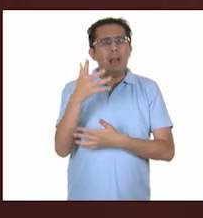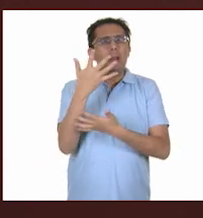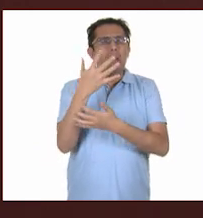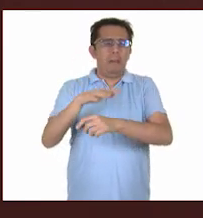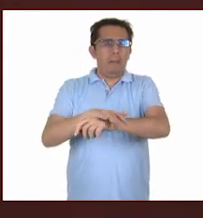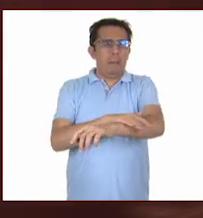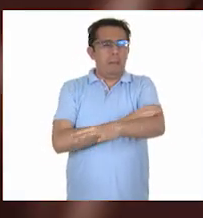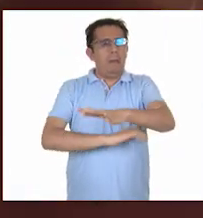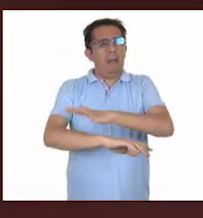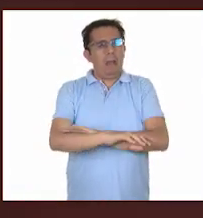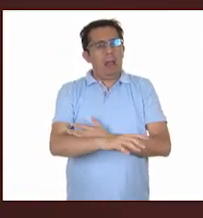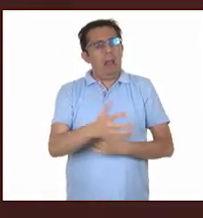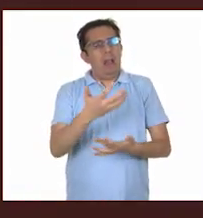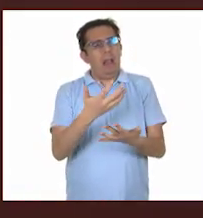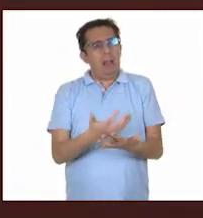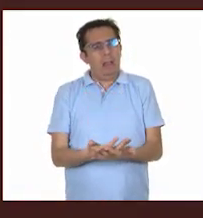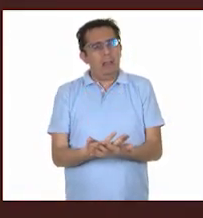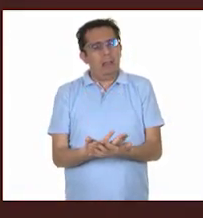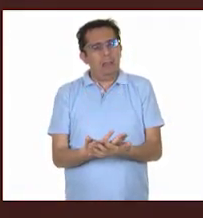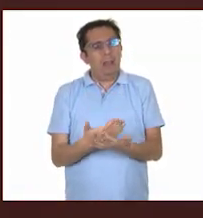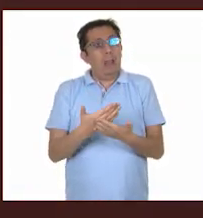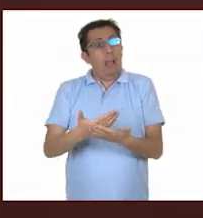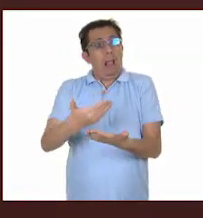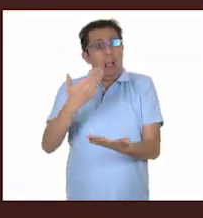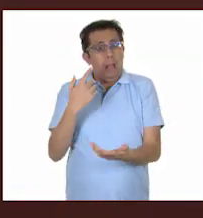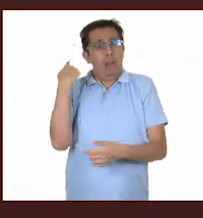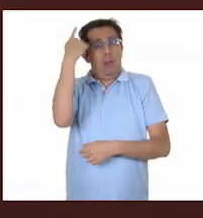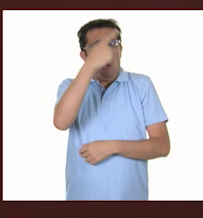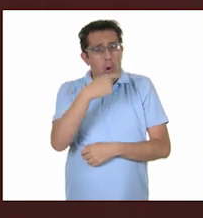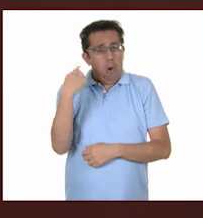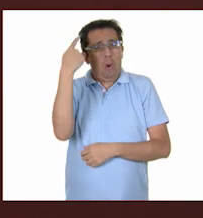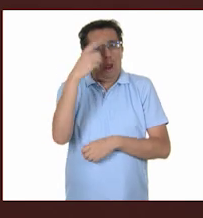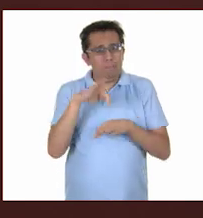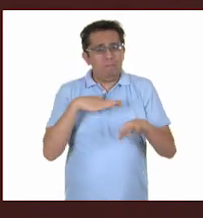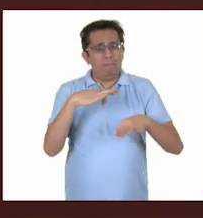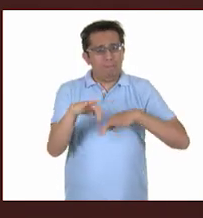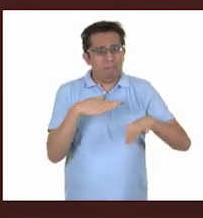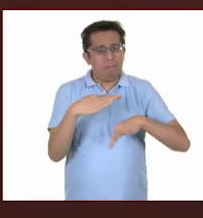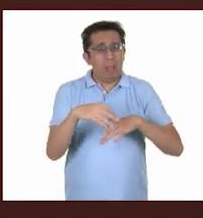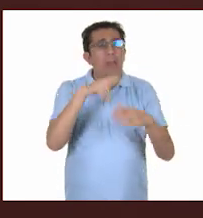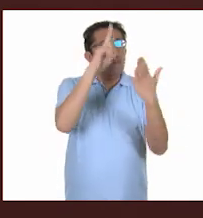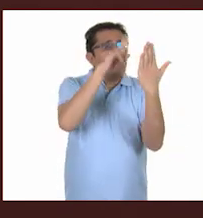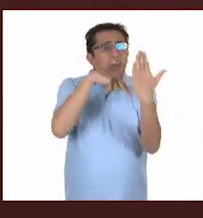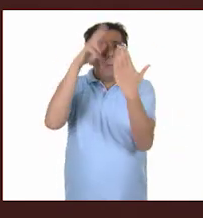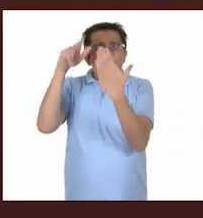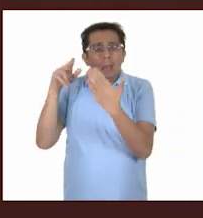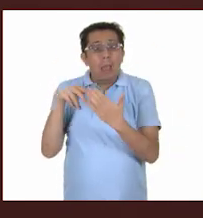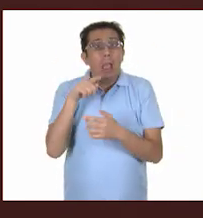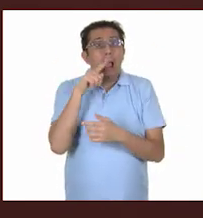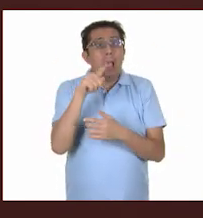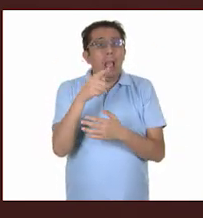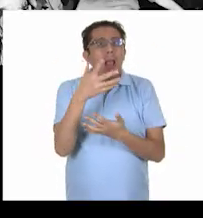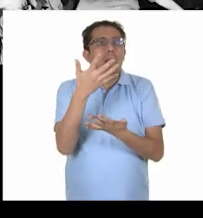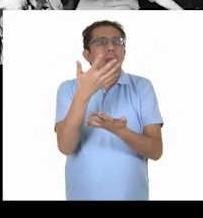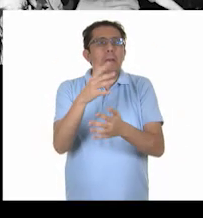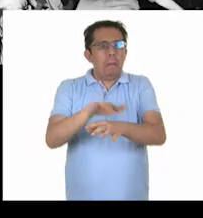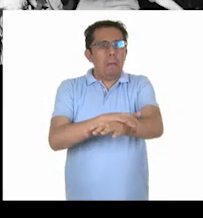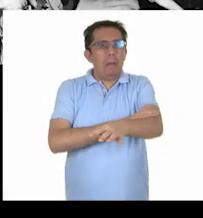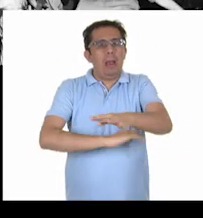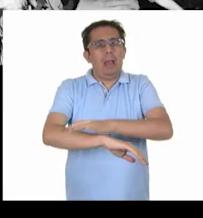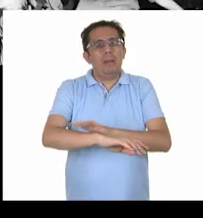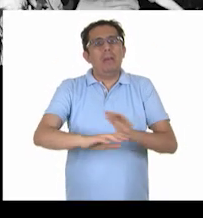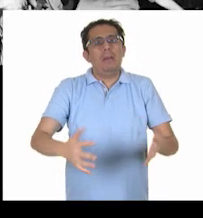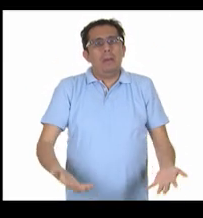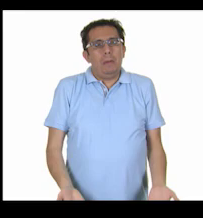brazos después de haber estado en una jornada de varias horas pintando un mural. Él soltaba sus brazos